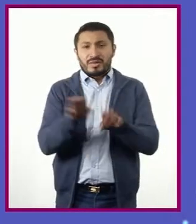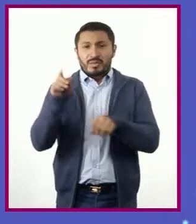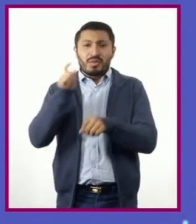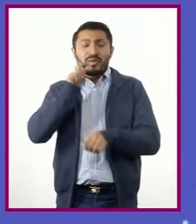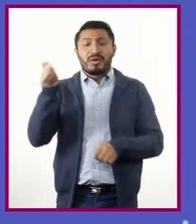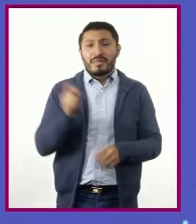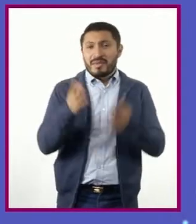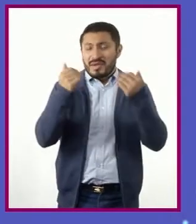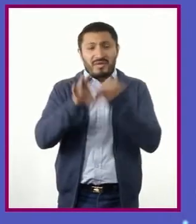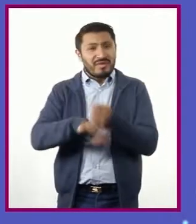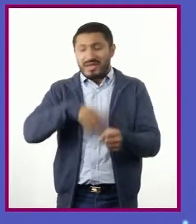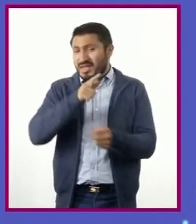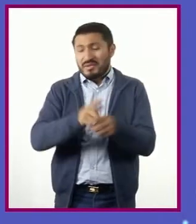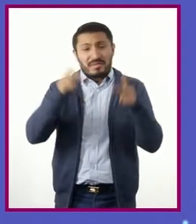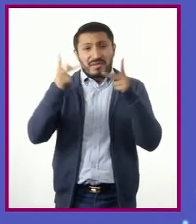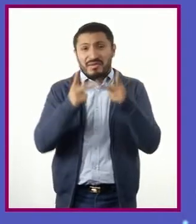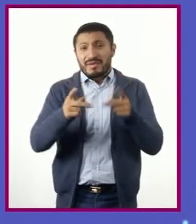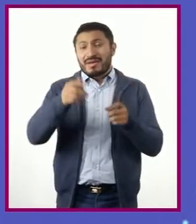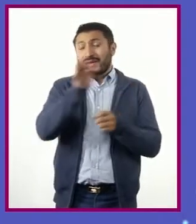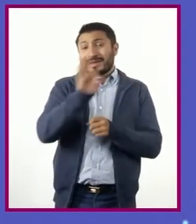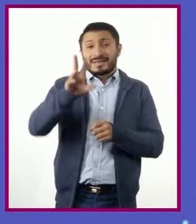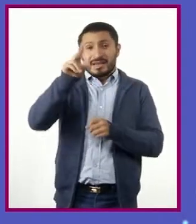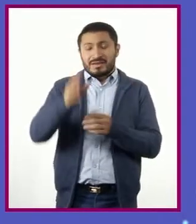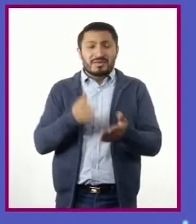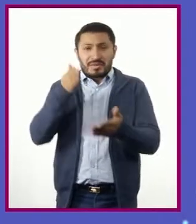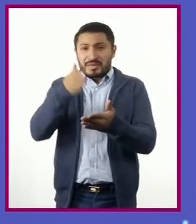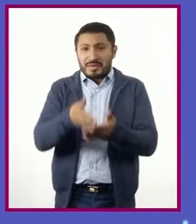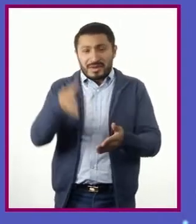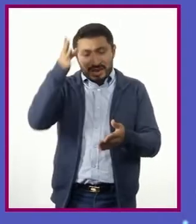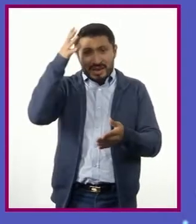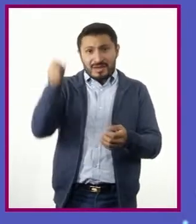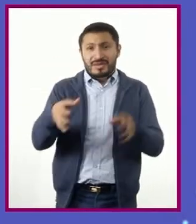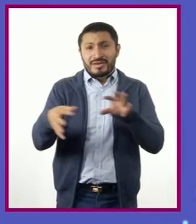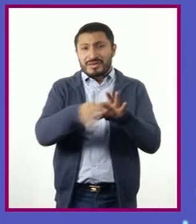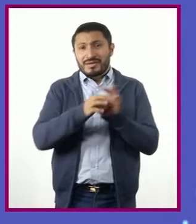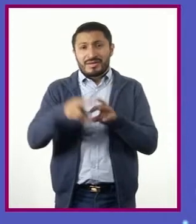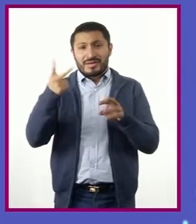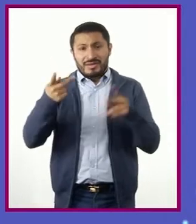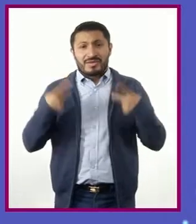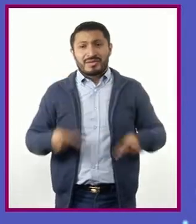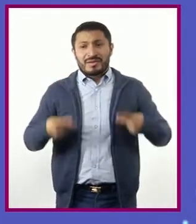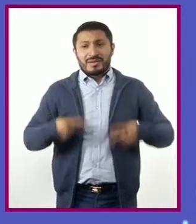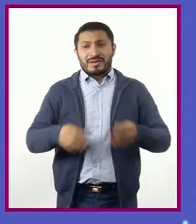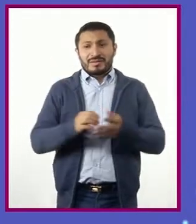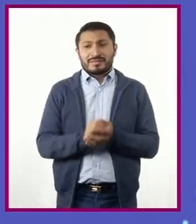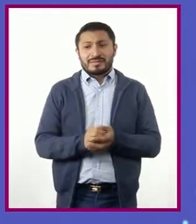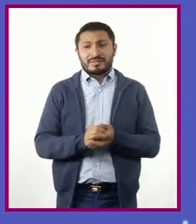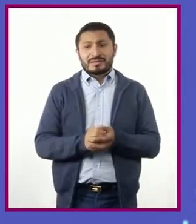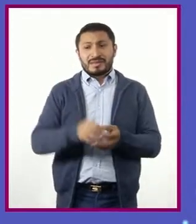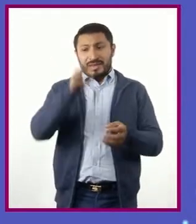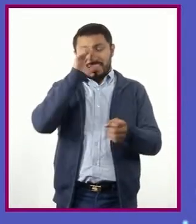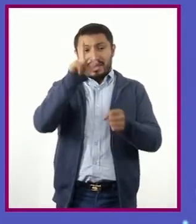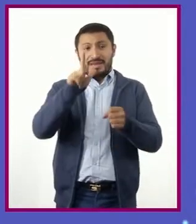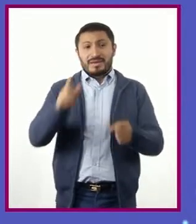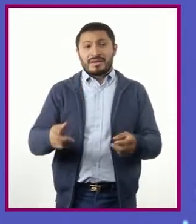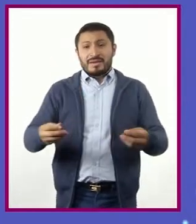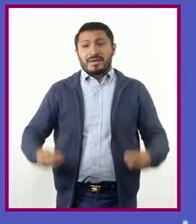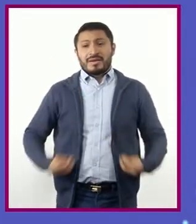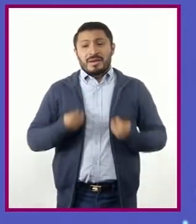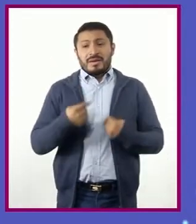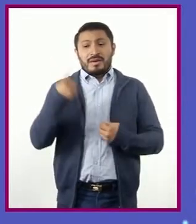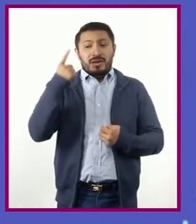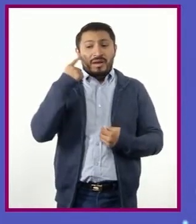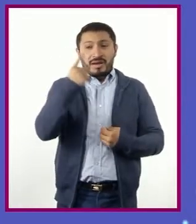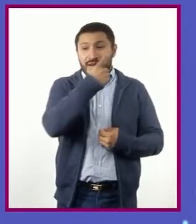no hay animal perfecto, si no asiste a su concepto la unión de dos voluntades. De los espíritus vivos, de unos